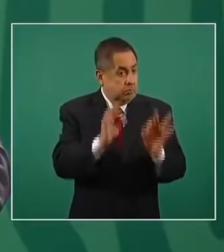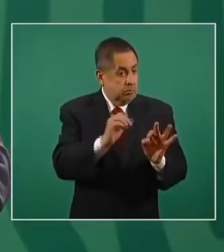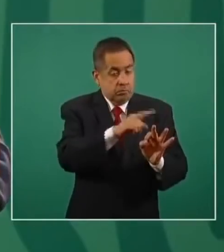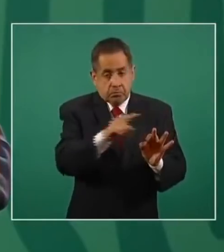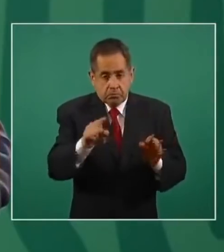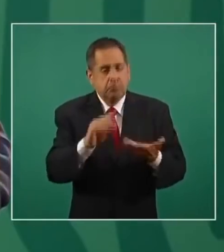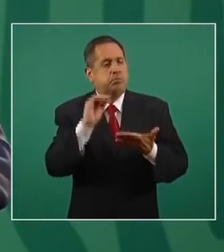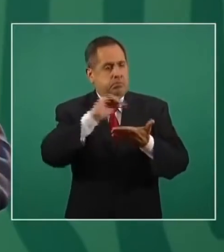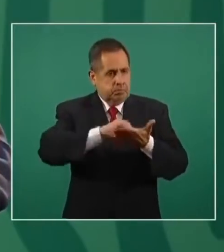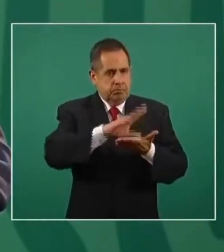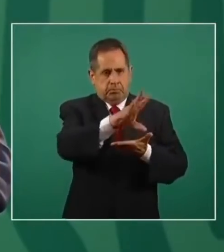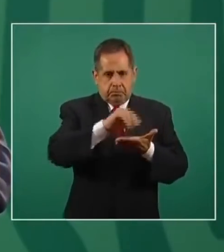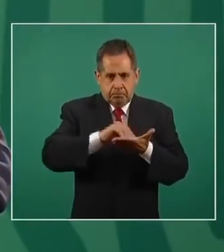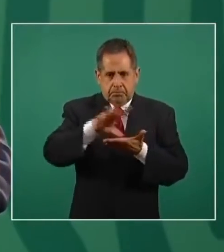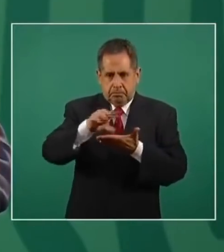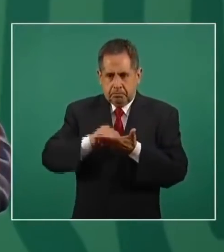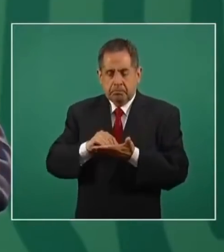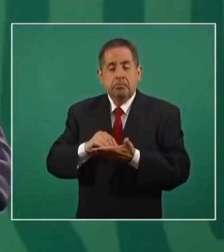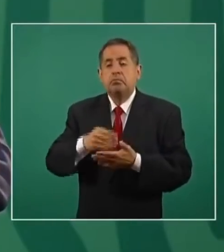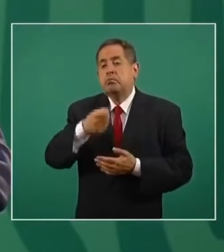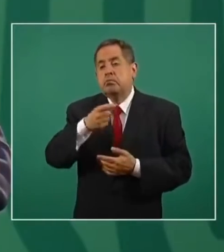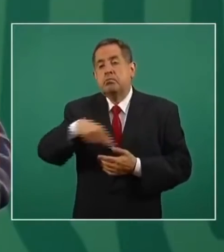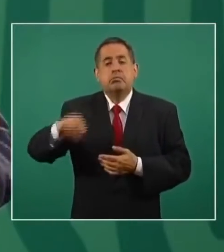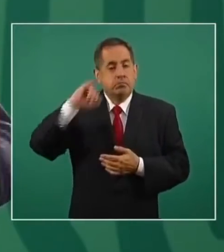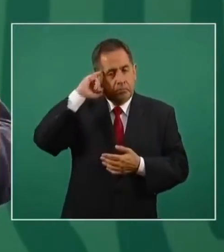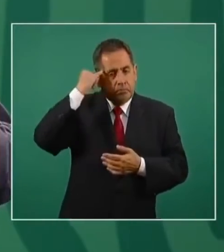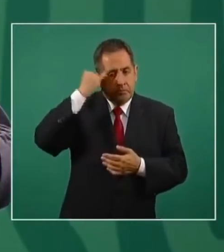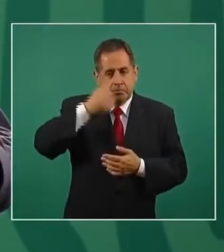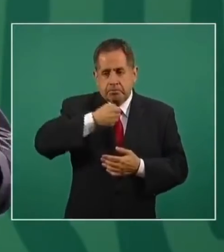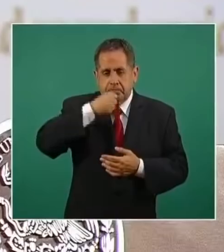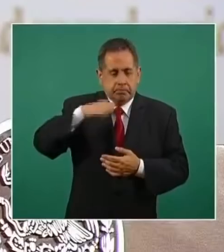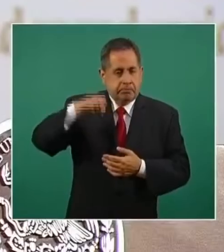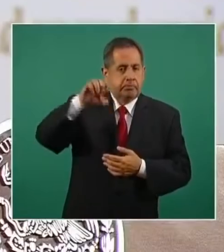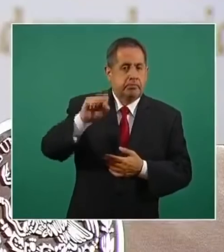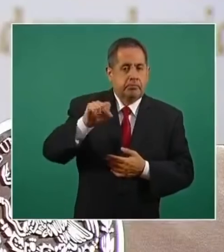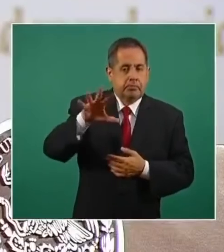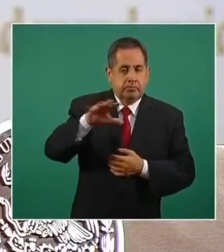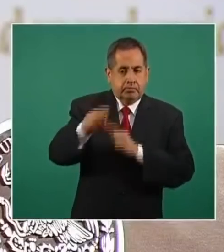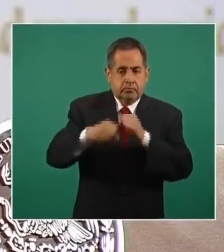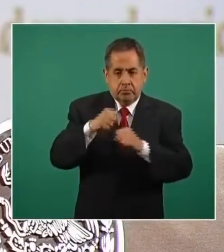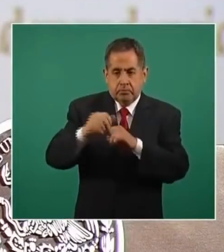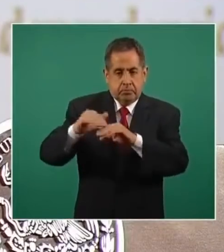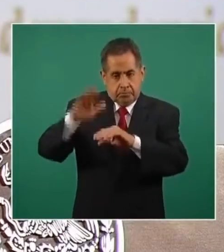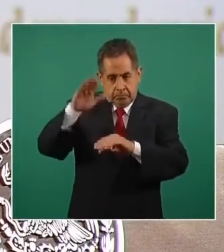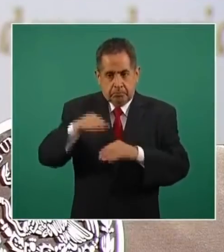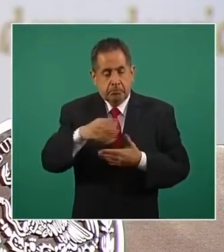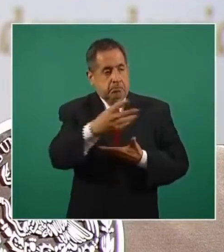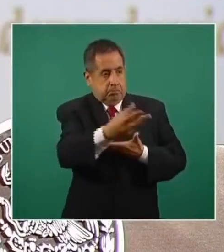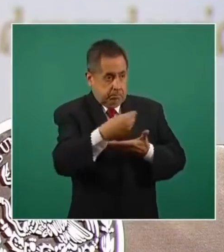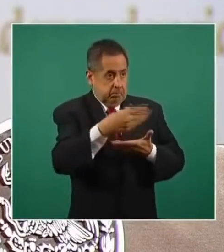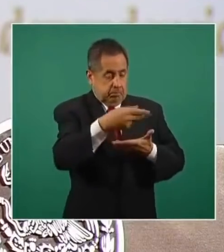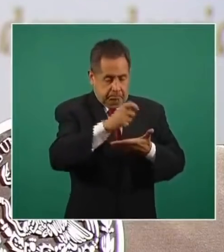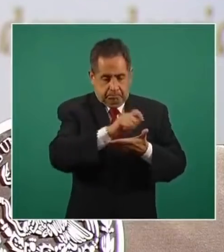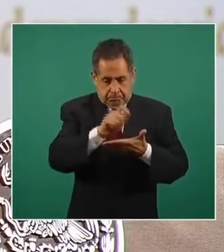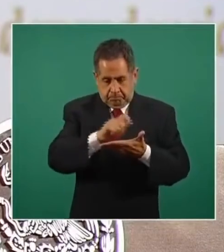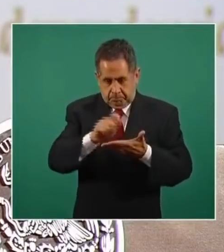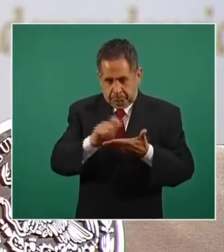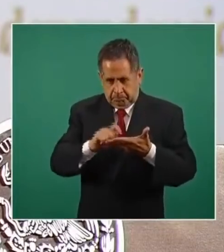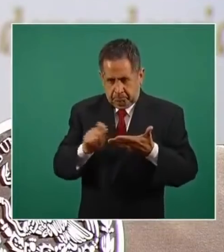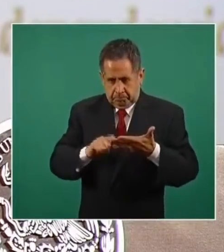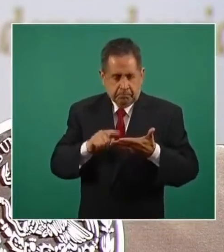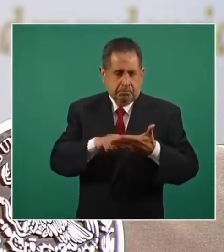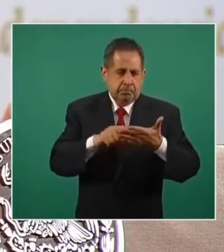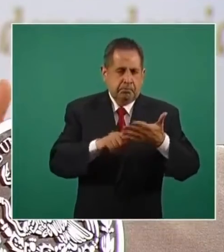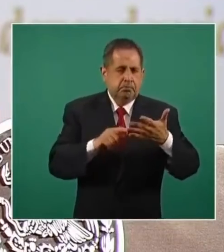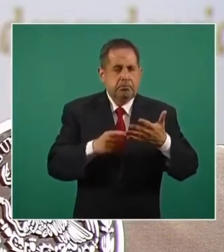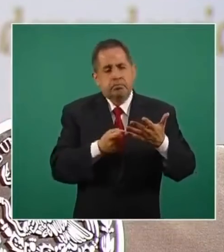Javier May, dice estar dispuesto a que el INE vigile el plan de vacunación y a los servidores de la nación, que depende de él. Dijo que ellos no se han